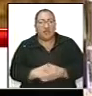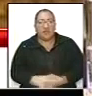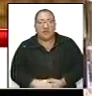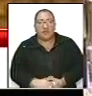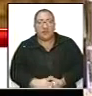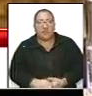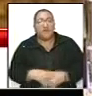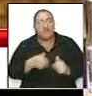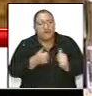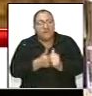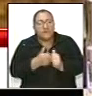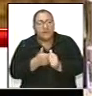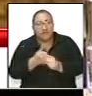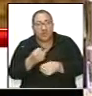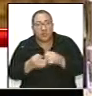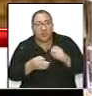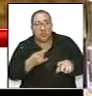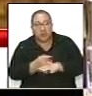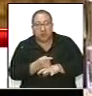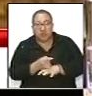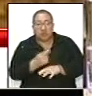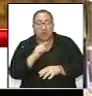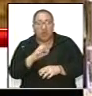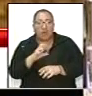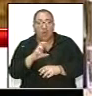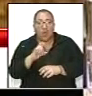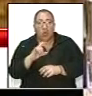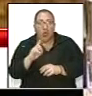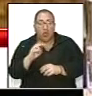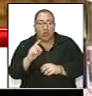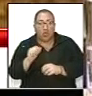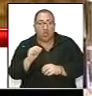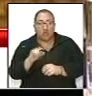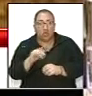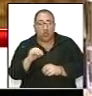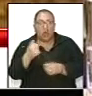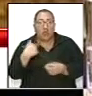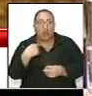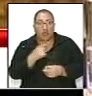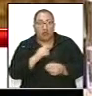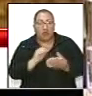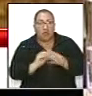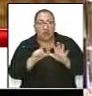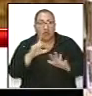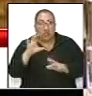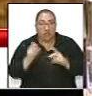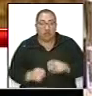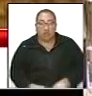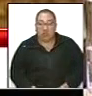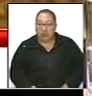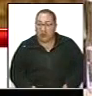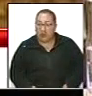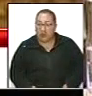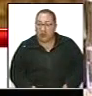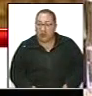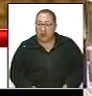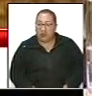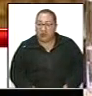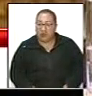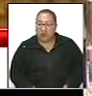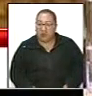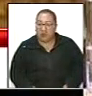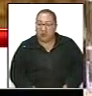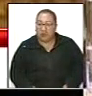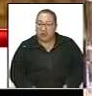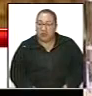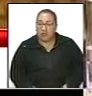estamos detrás de este proceso. Ya la Procuraduría de la SUNEDU ha denunciado a más de 75 personas por este caso, porque se trata de un